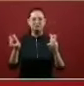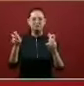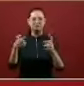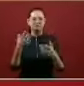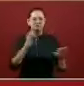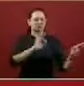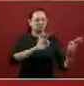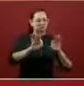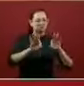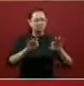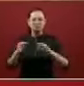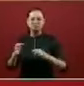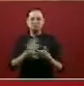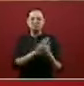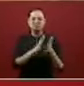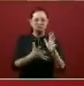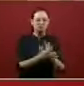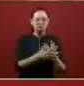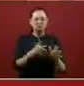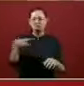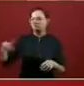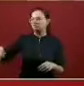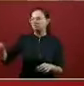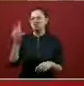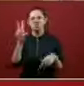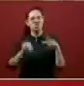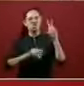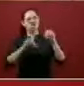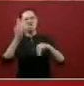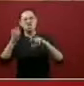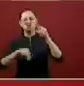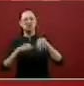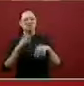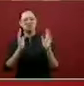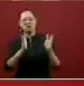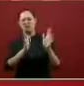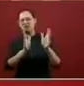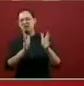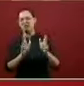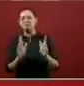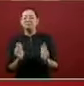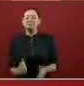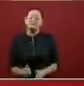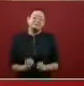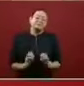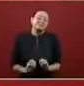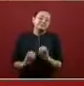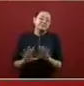y nunca se hicieron modificaciones al marco legal.